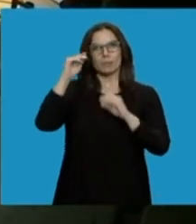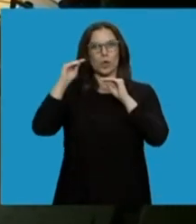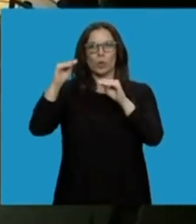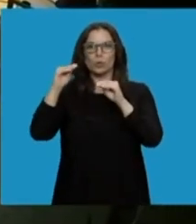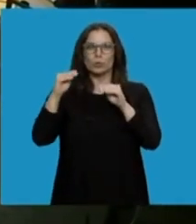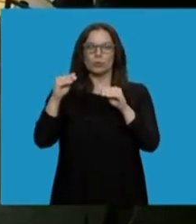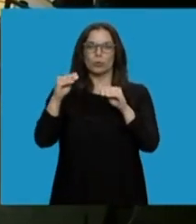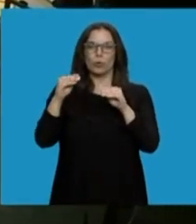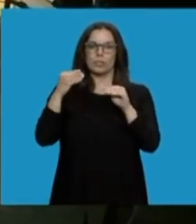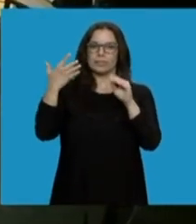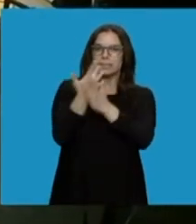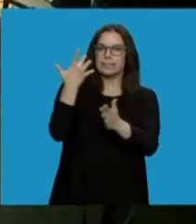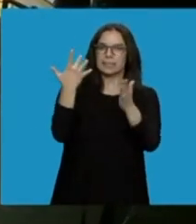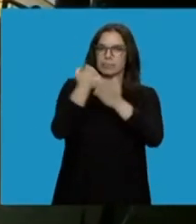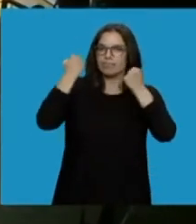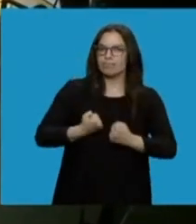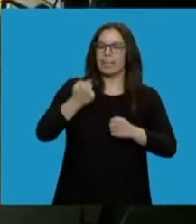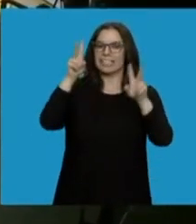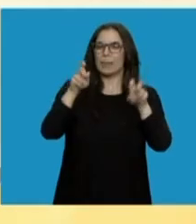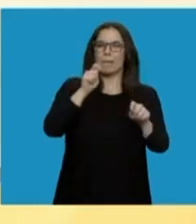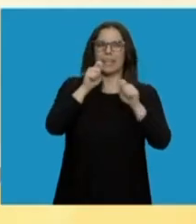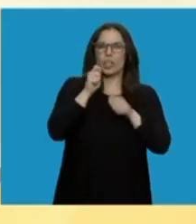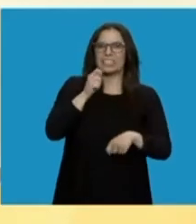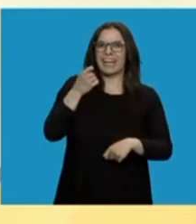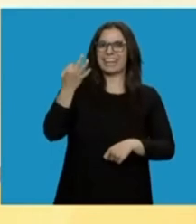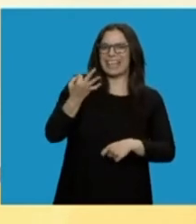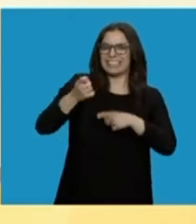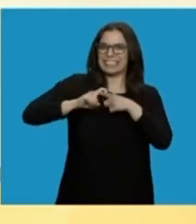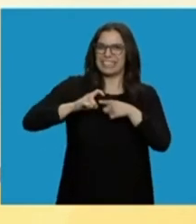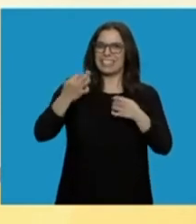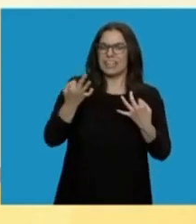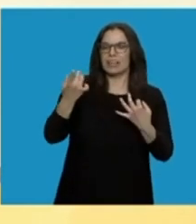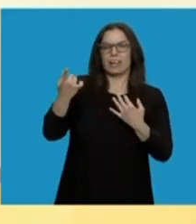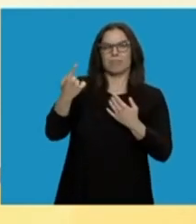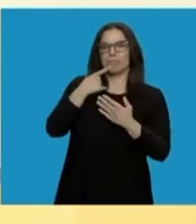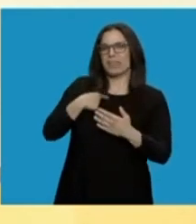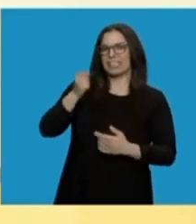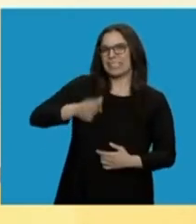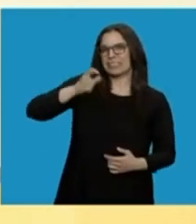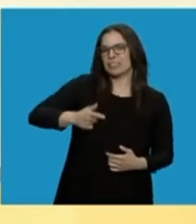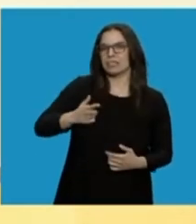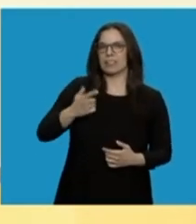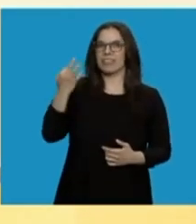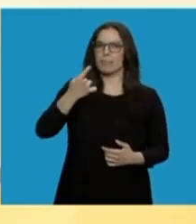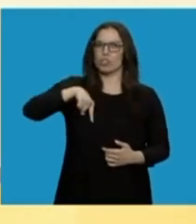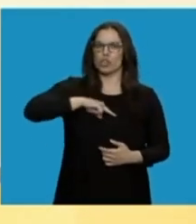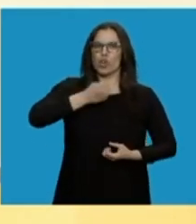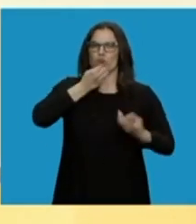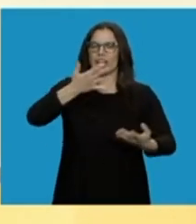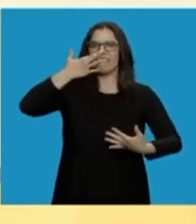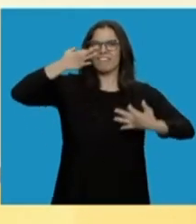que ser un periodista, y él nos insistió infinidad de veces en decirnos que teníamos que decir la